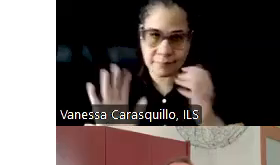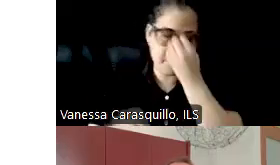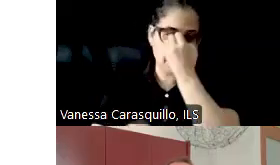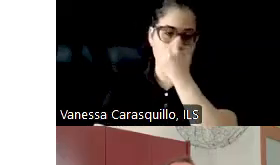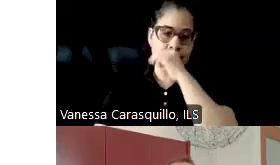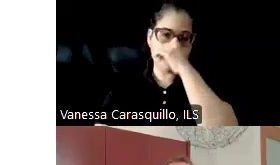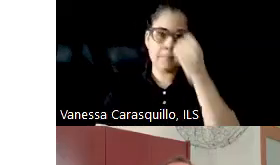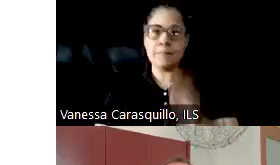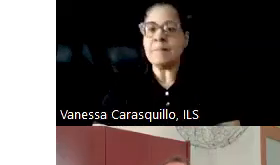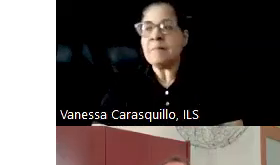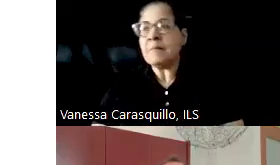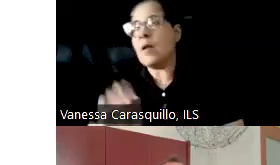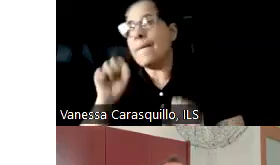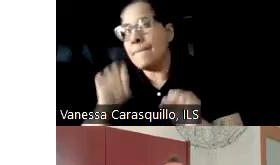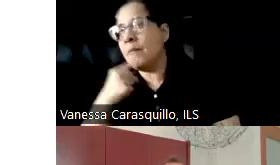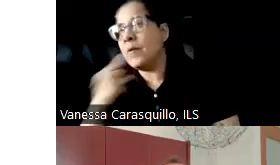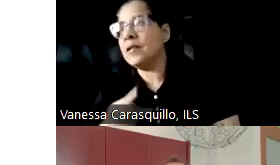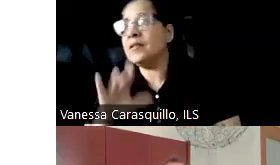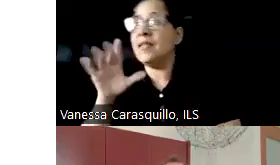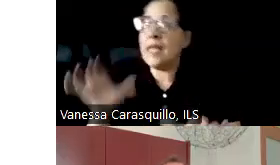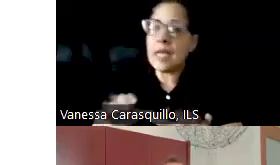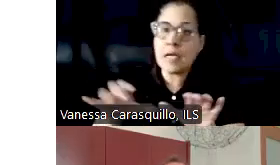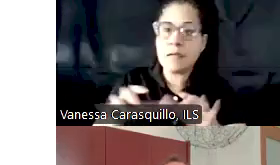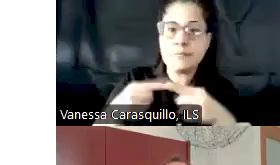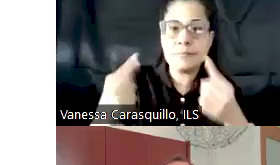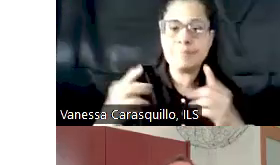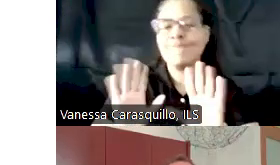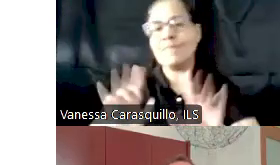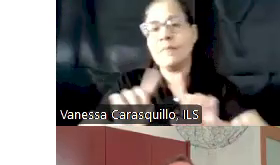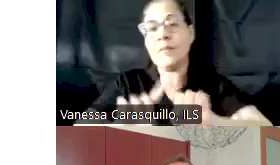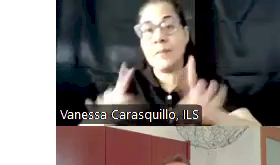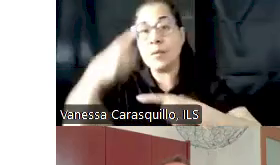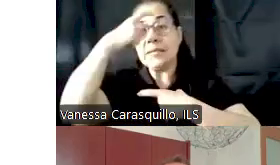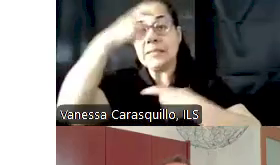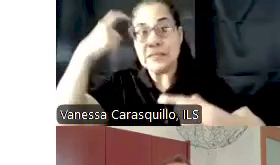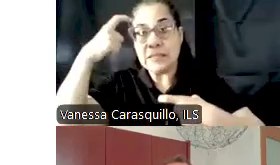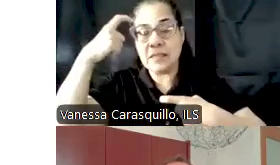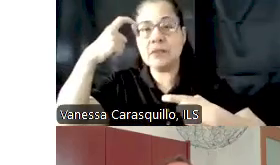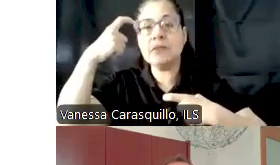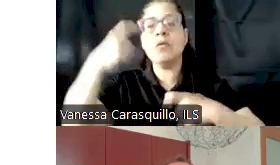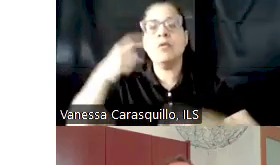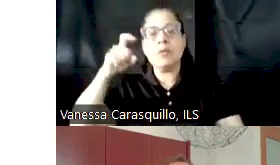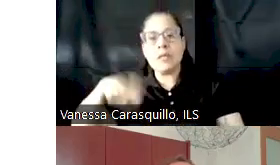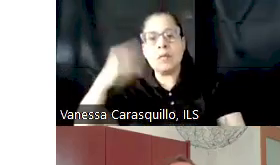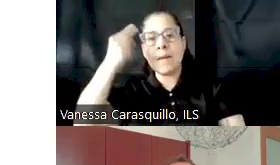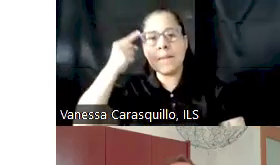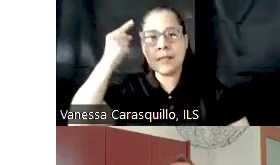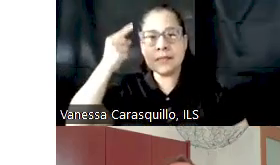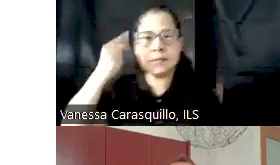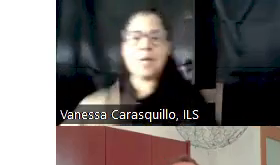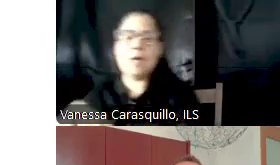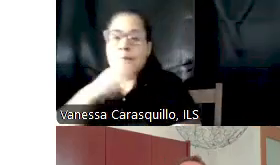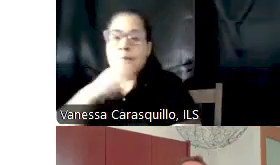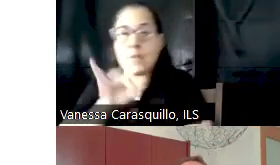no, me lleva a la contraria o algo, pero el trastorno como tal, debemos pensar en aquellos niños que tienen más de 8